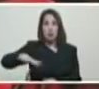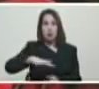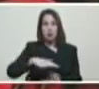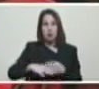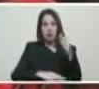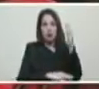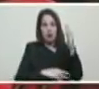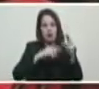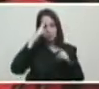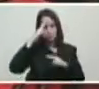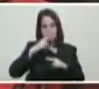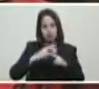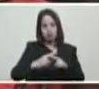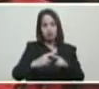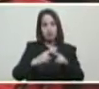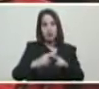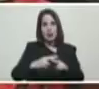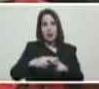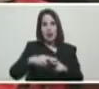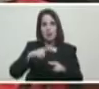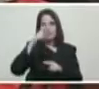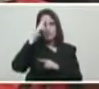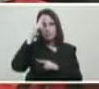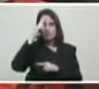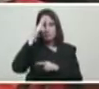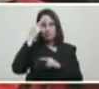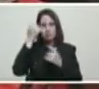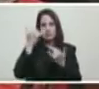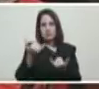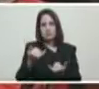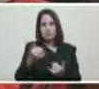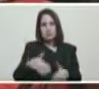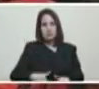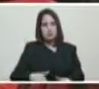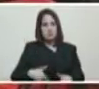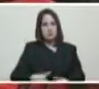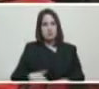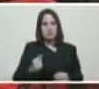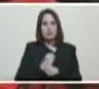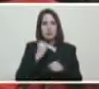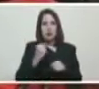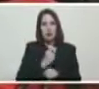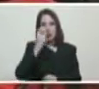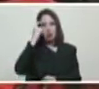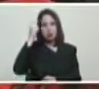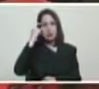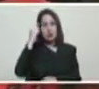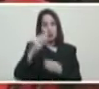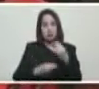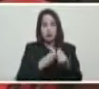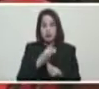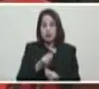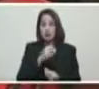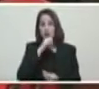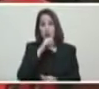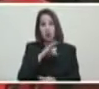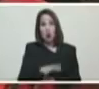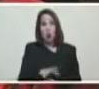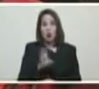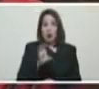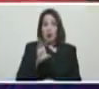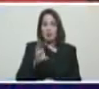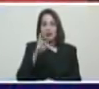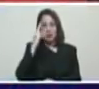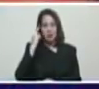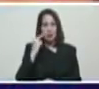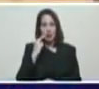reconoce lo felicita por el trabajo diario que hace Y usted está haciendo historia en la patria de